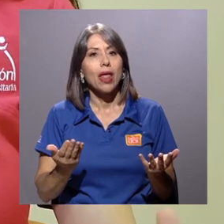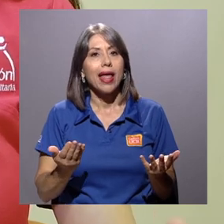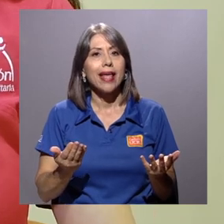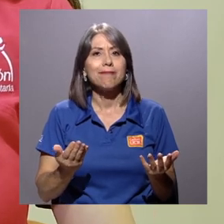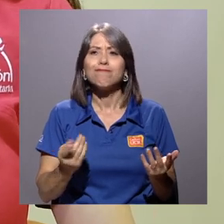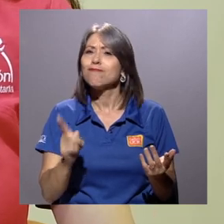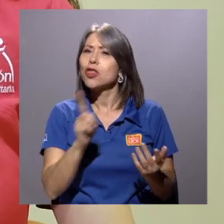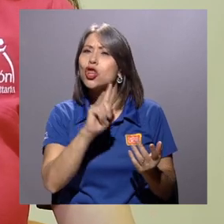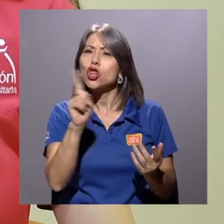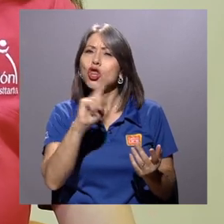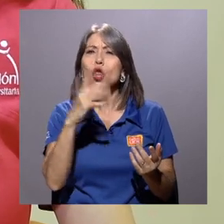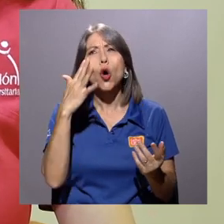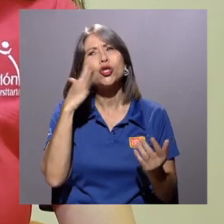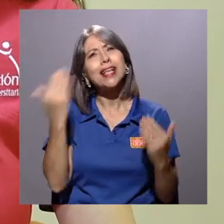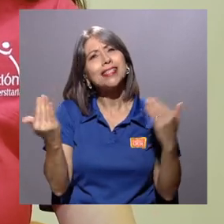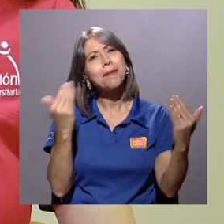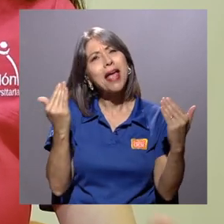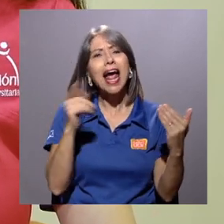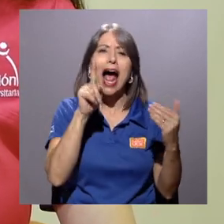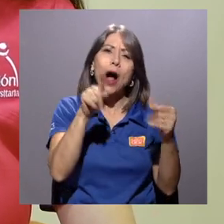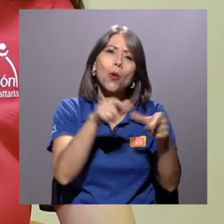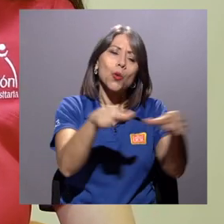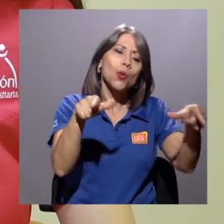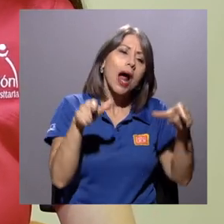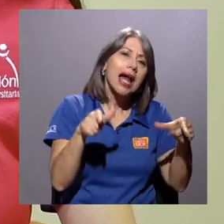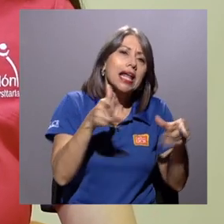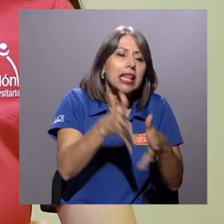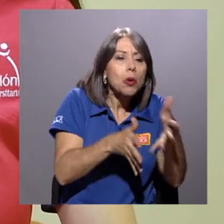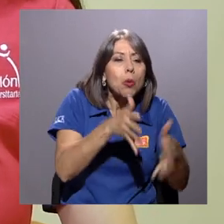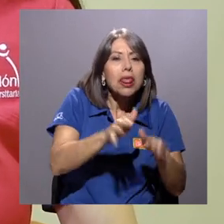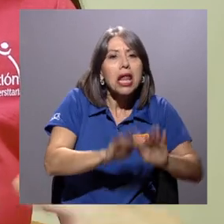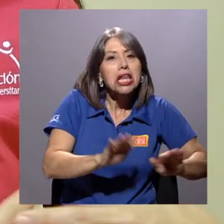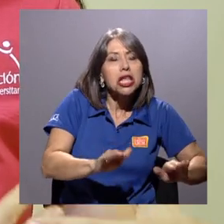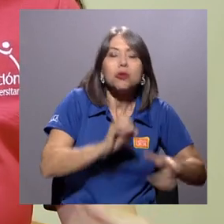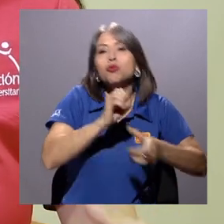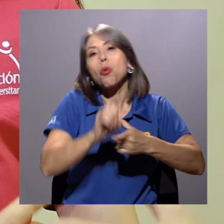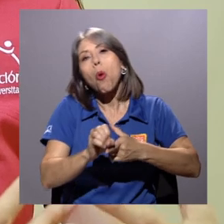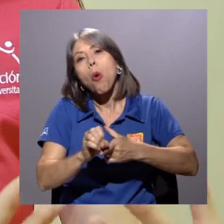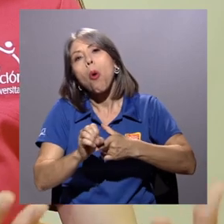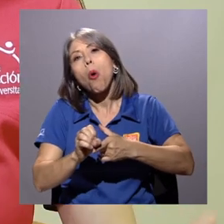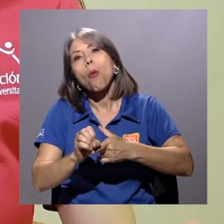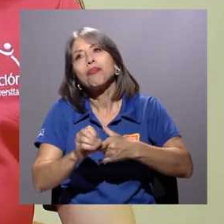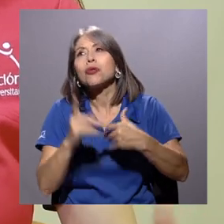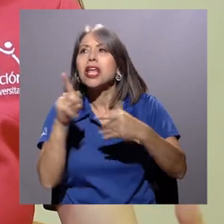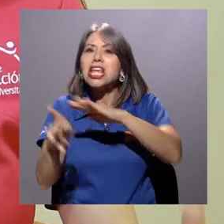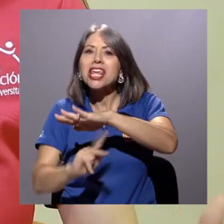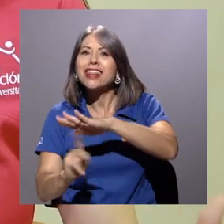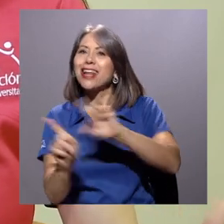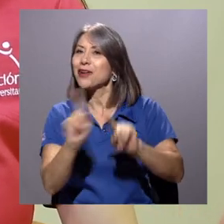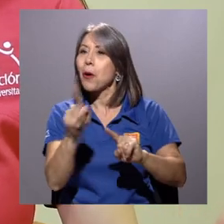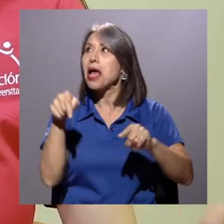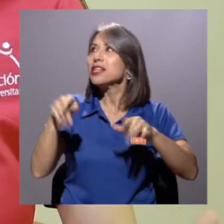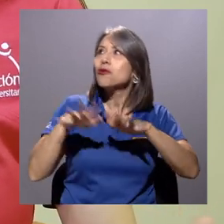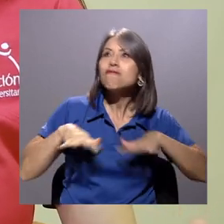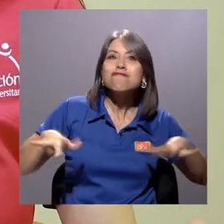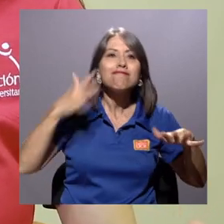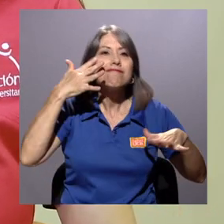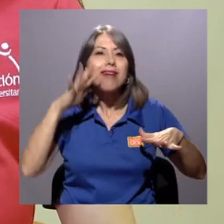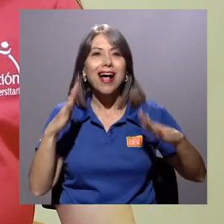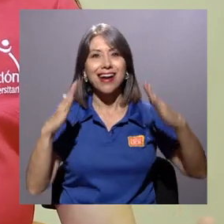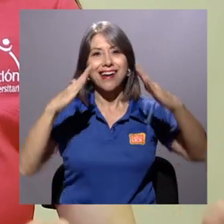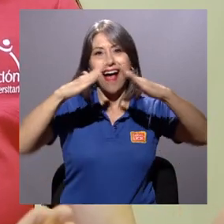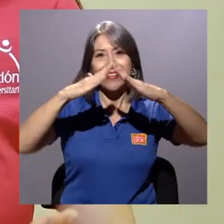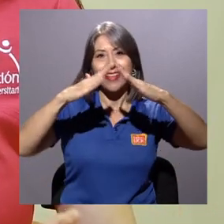se asemeja tanto ni a una guardería ni a un kinder, sino más bien justamente a una casa. Los niños son niños muy